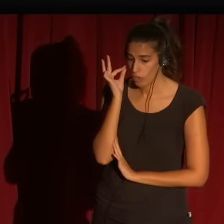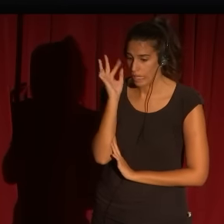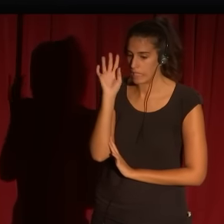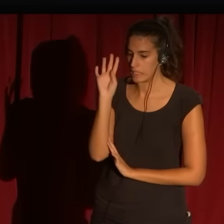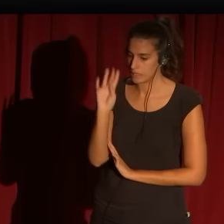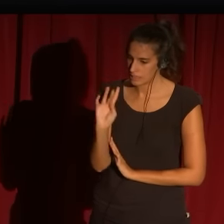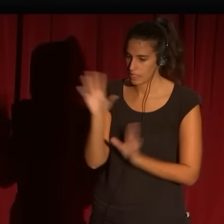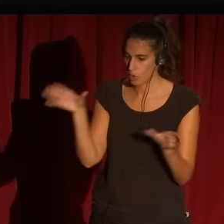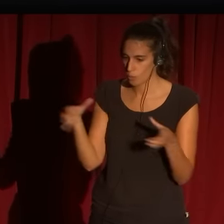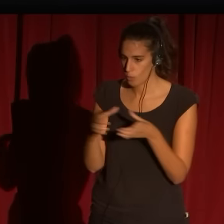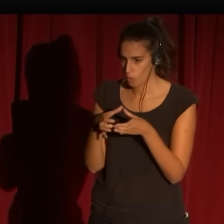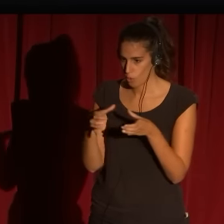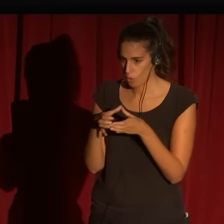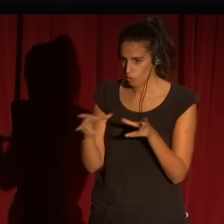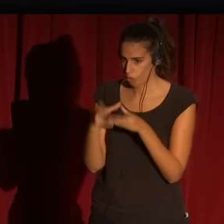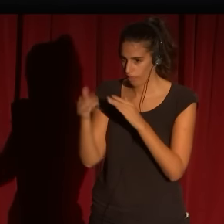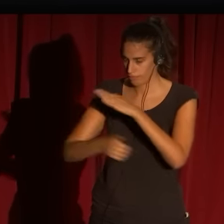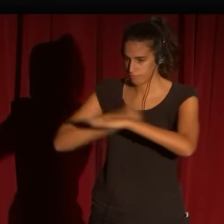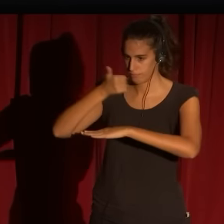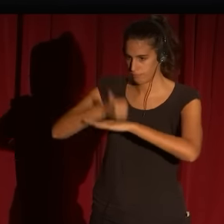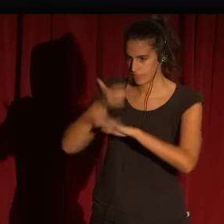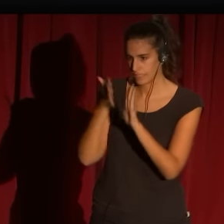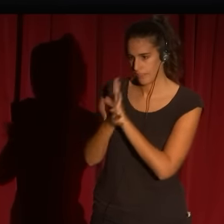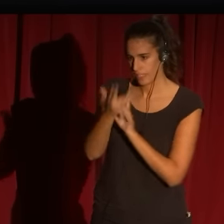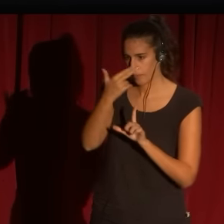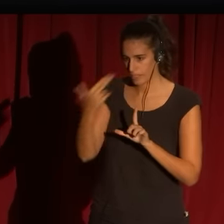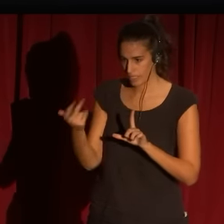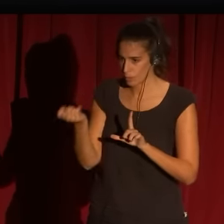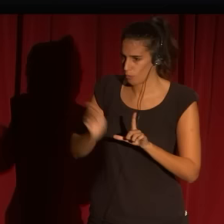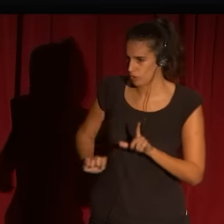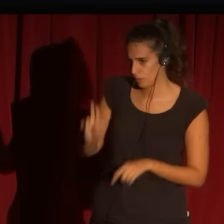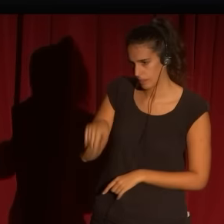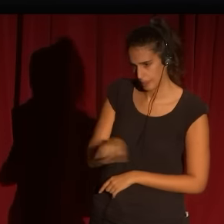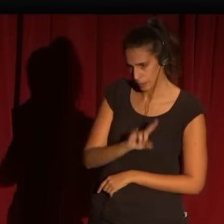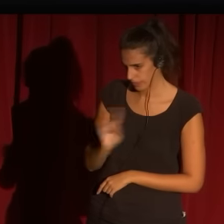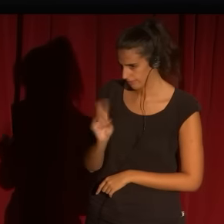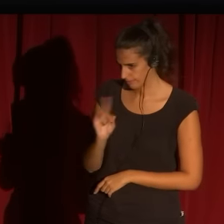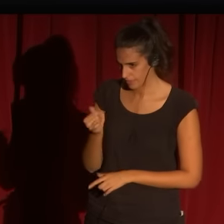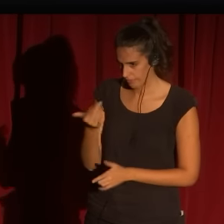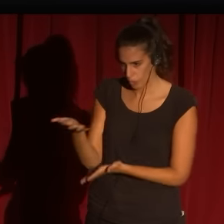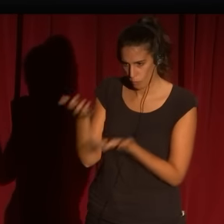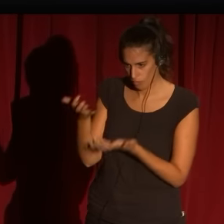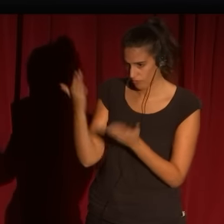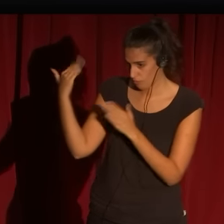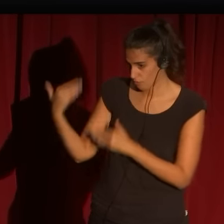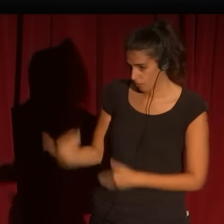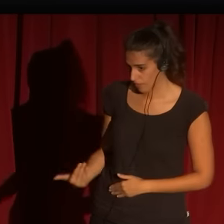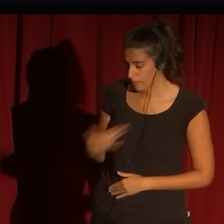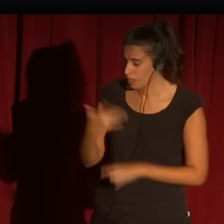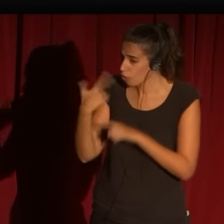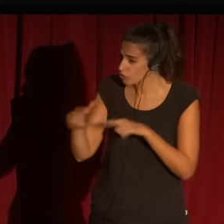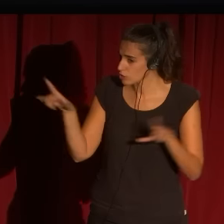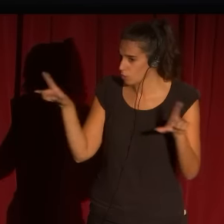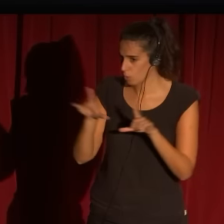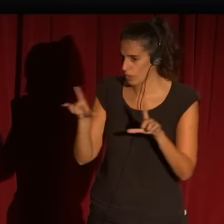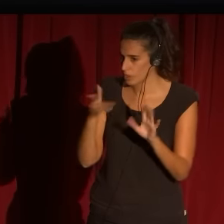a un tipo de clase social que la permite pintar pero no profesionalmente no para ganarse la vida pero sin embargo hay cosas en sus cuadros que